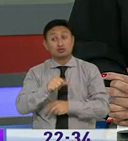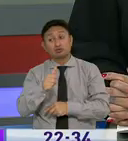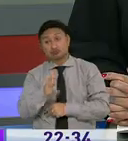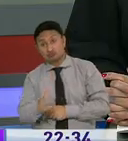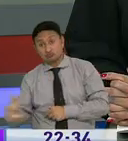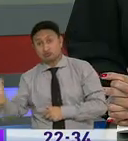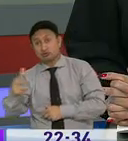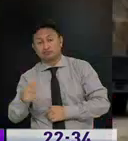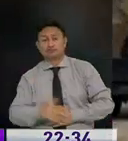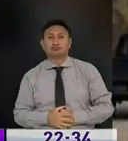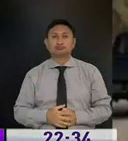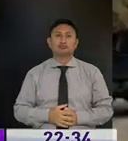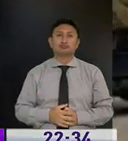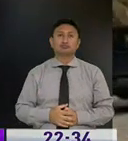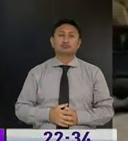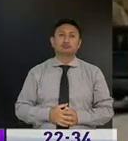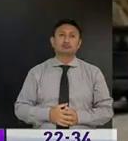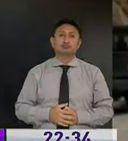alternas.